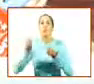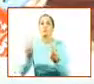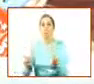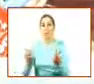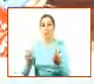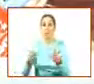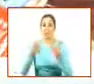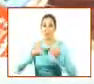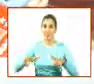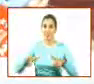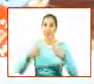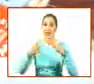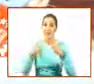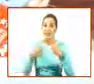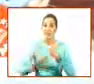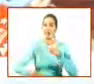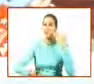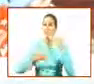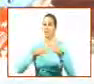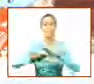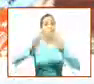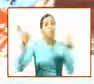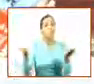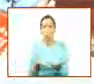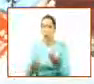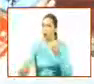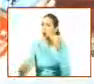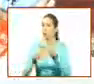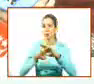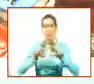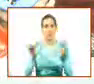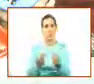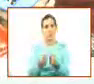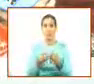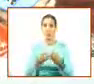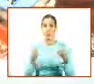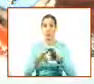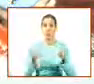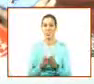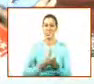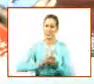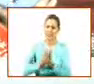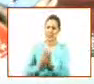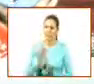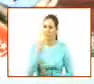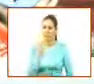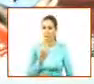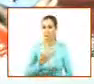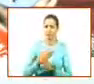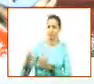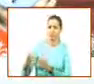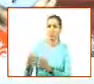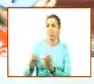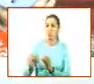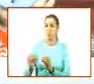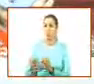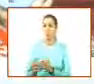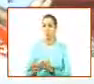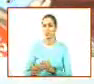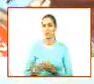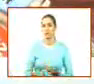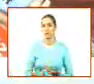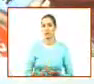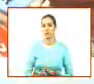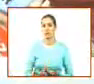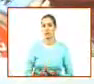libertad se globalicen en todo el planeta y se pueda poner fin a la miseria, a la exclusión, a la pobreza que hoy